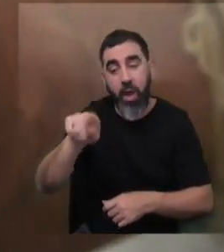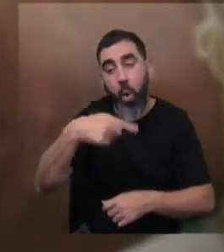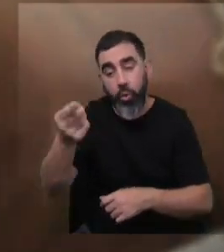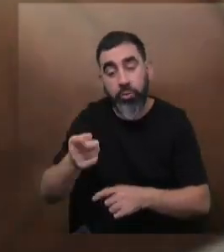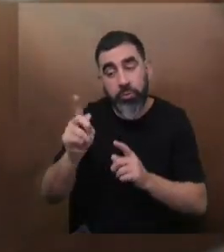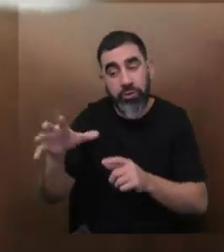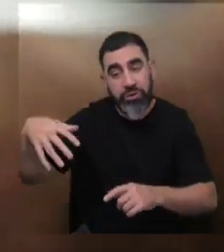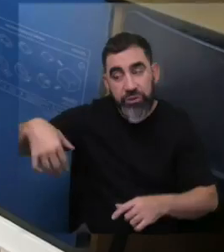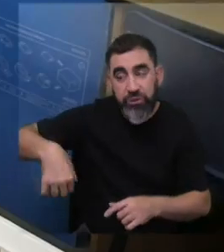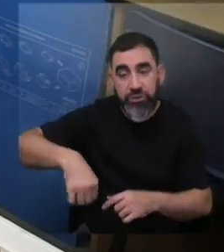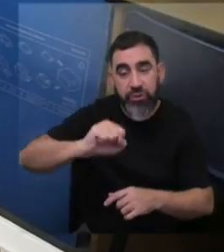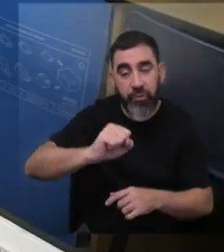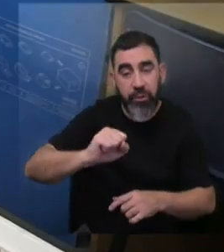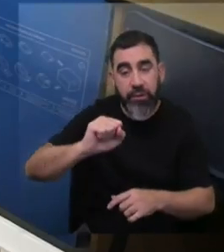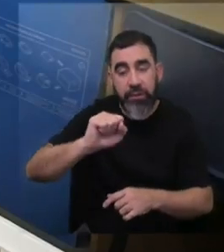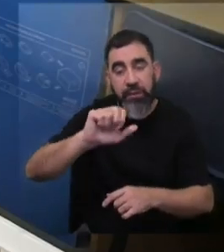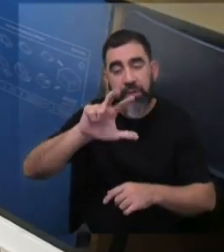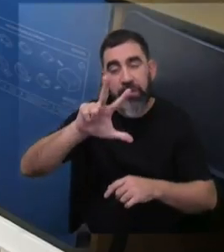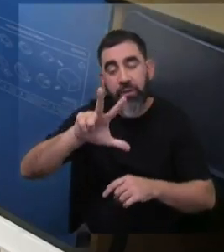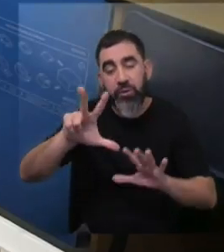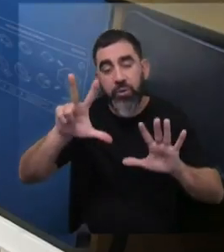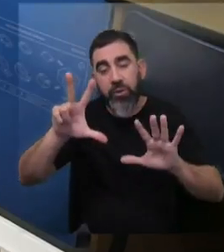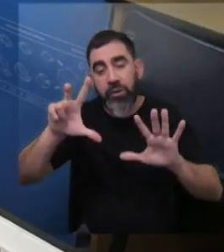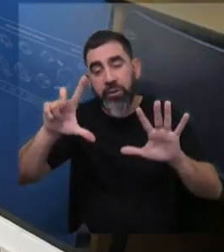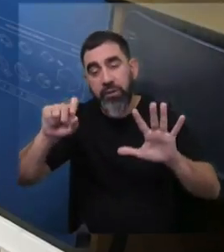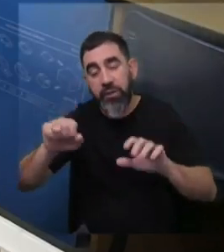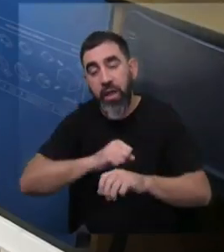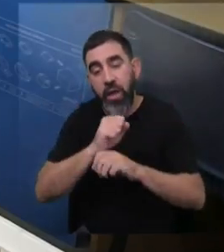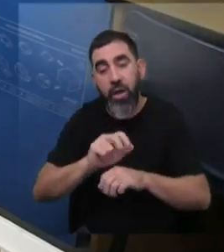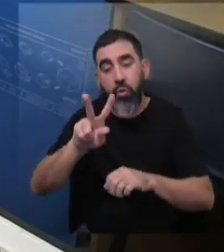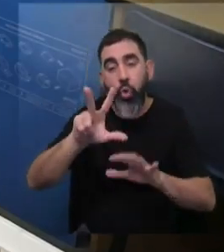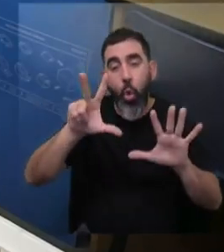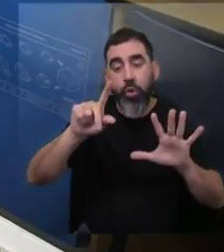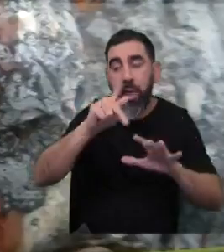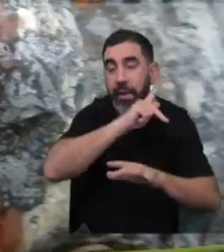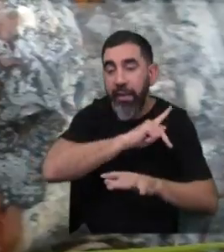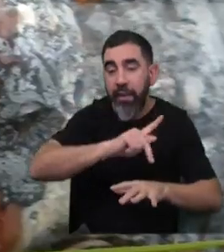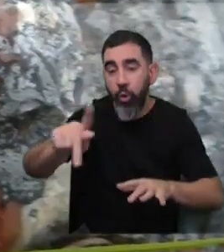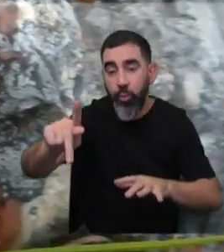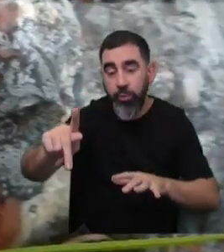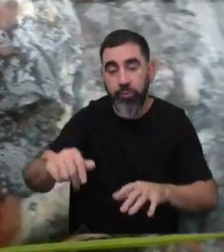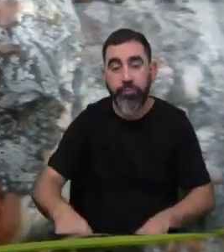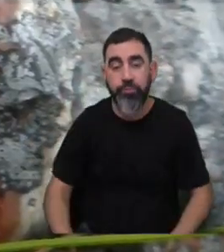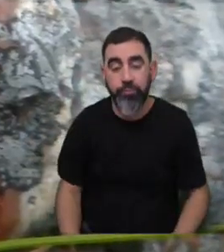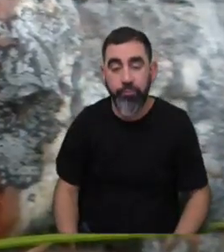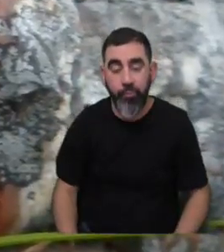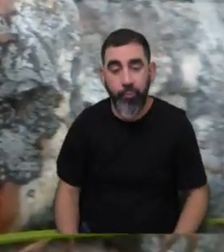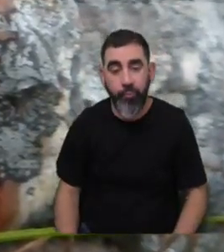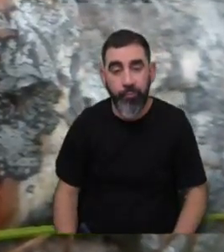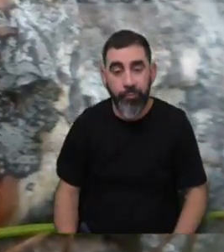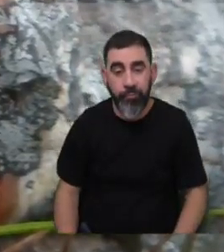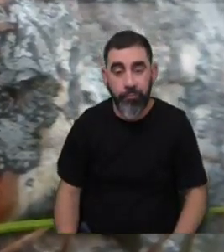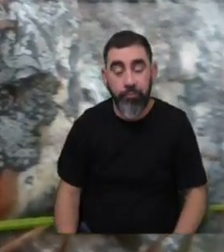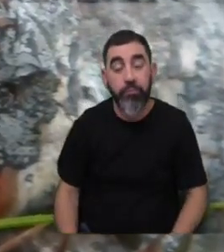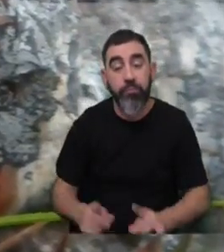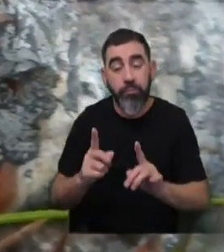trasladaron desde 370 a 280 kilómetros, desde las fuentes hasta estos lugares. También